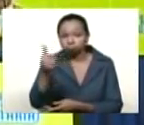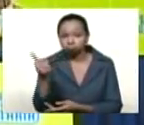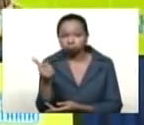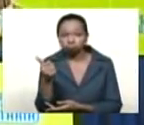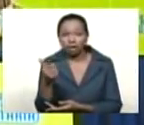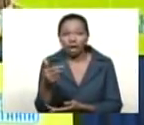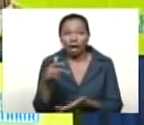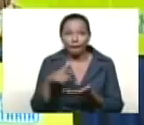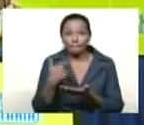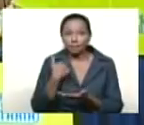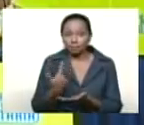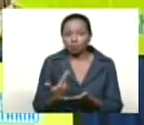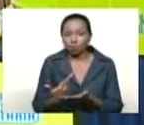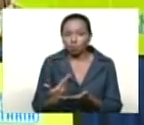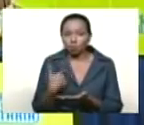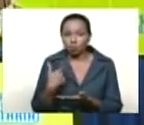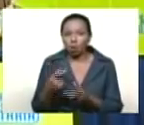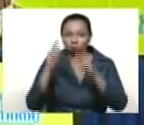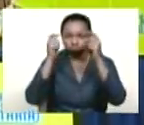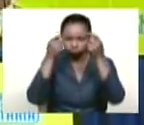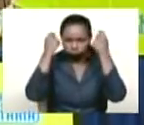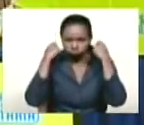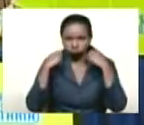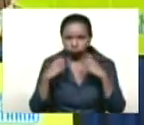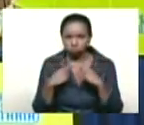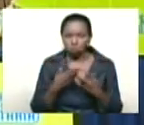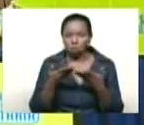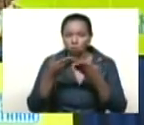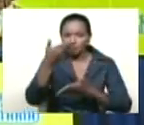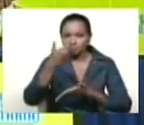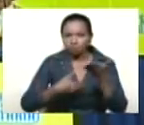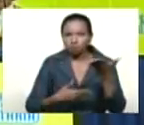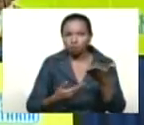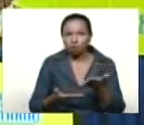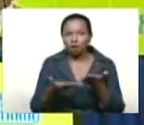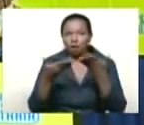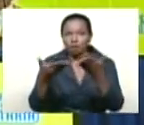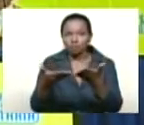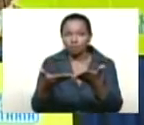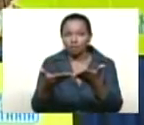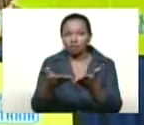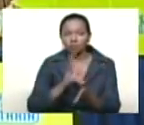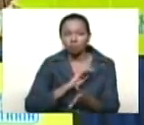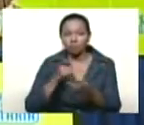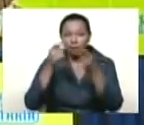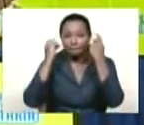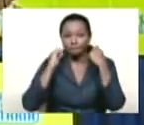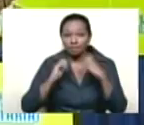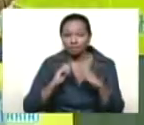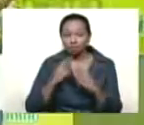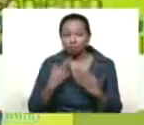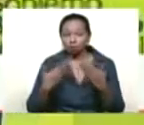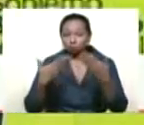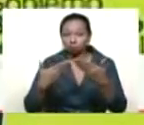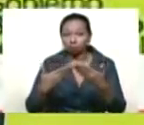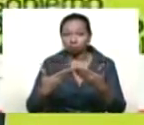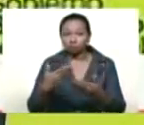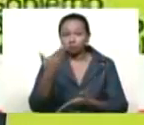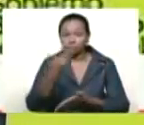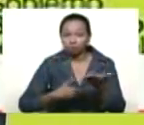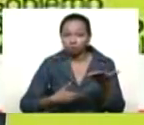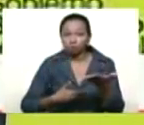graduando que me tocó a mí colocar la medalla y entregarle el título, le entregué su medalla, su